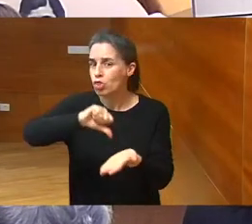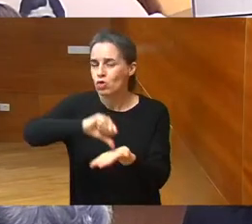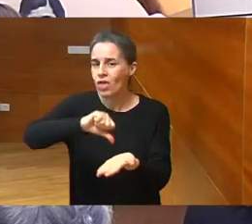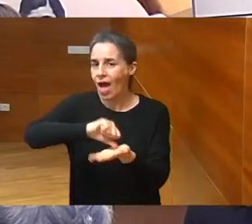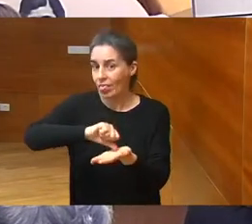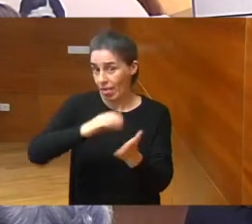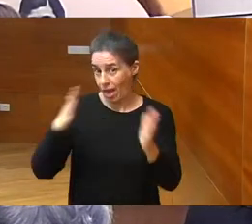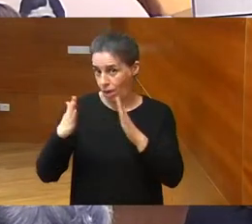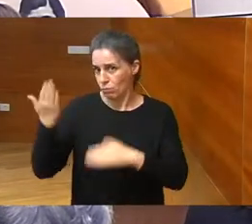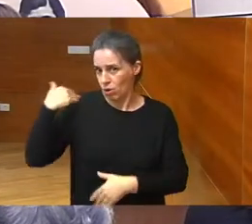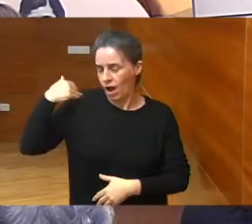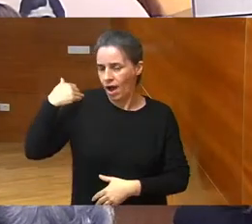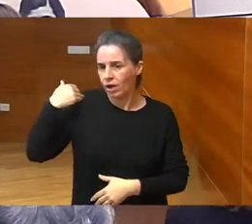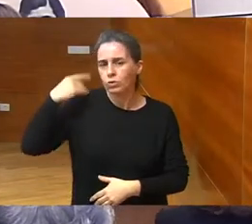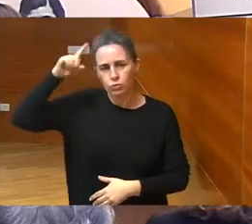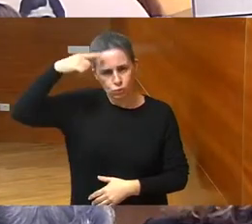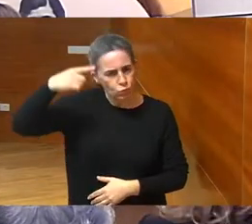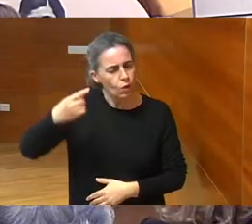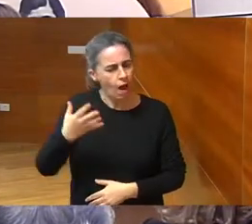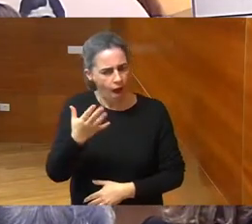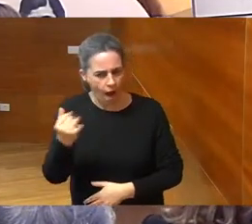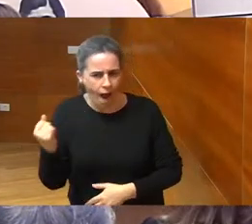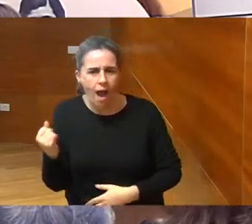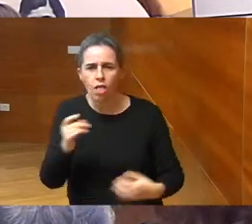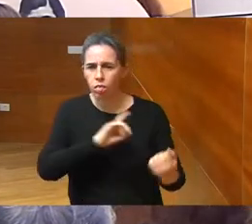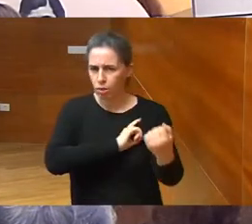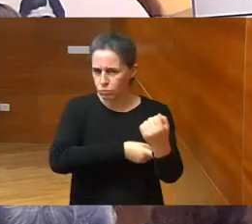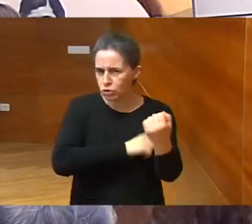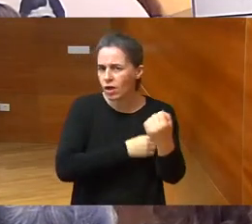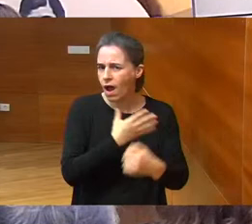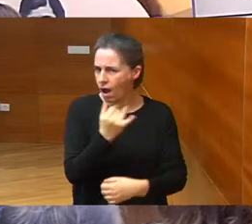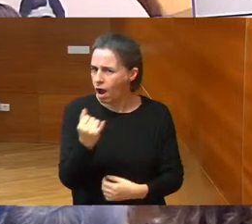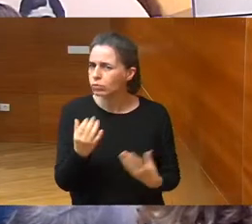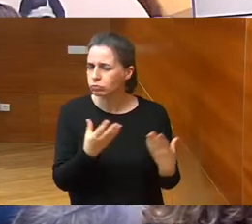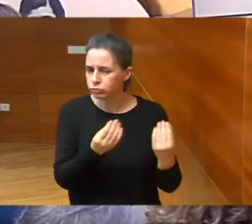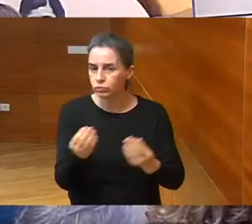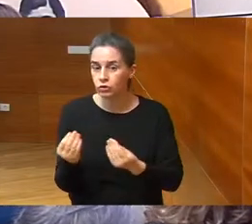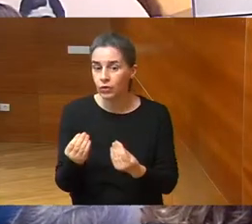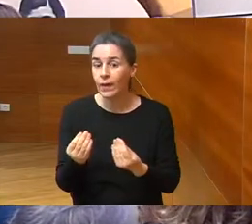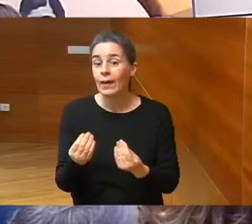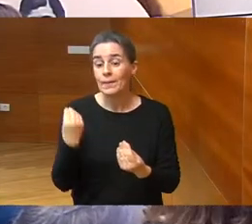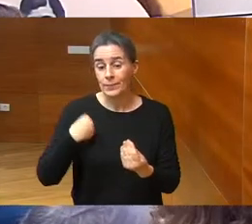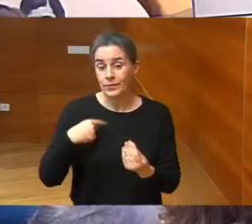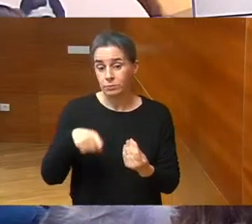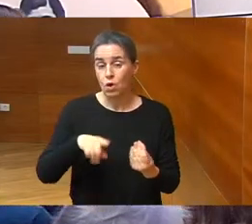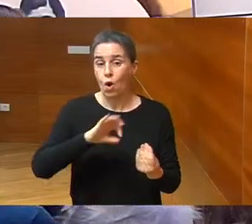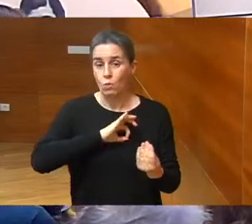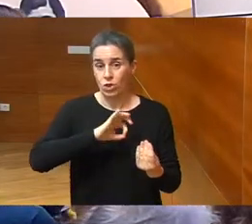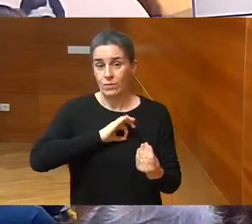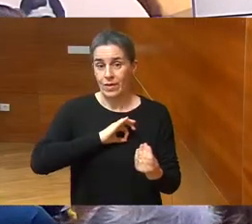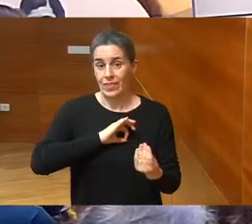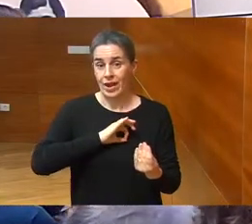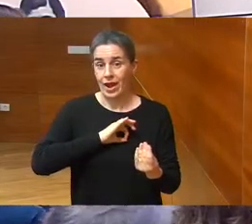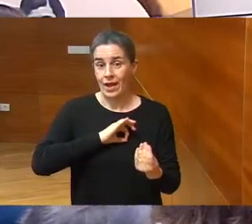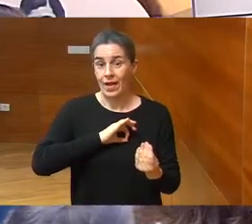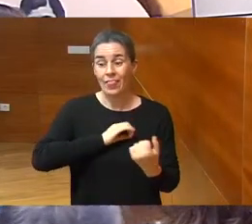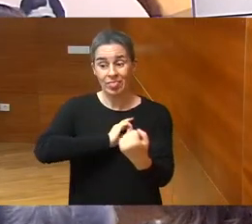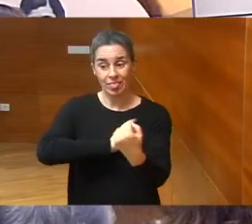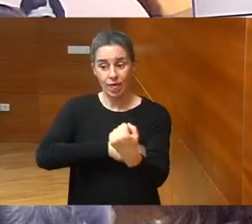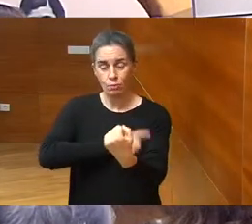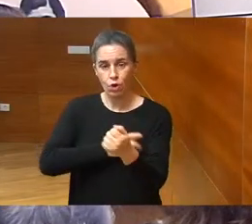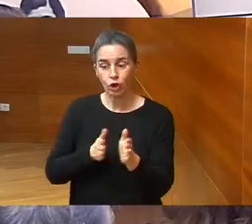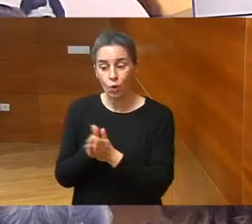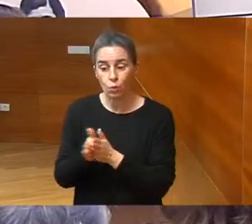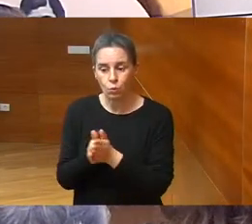época precisamente muy cultural y muy deportiva o que promocionó buen ponteve de la entregas mullieres que fisieran